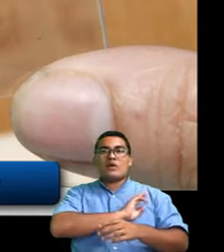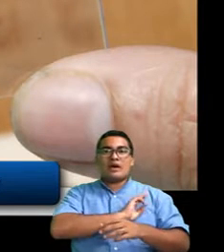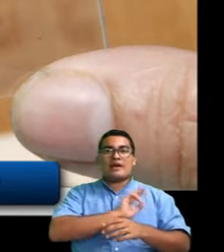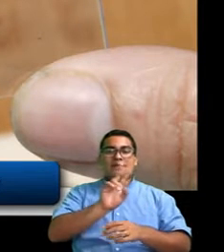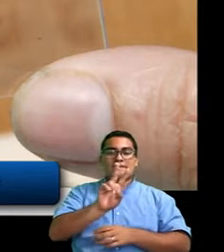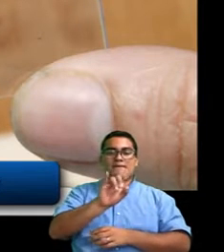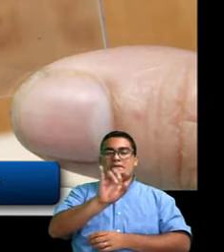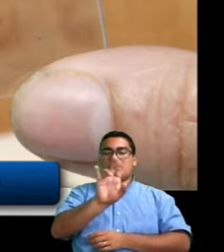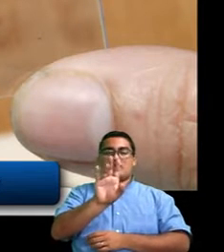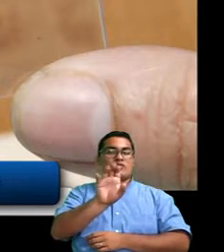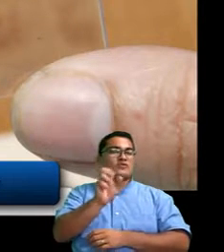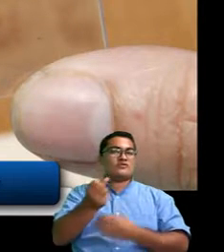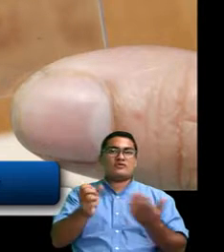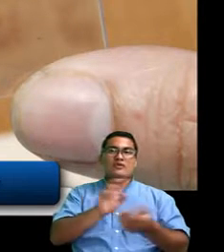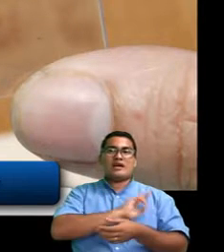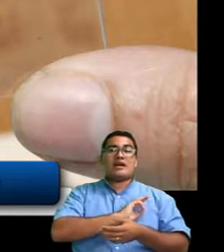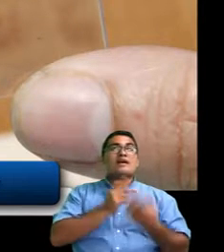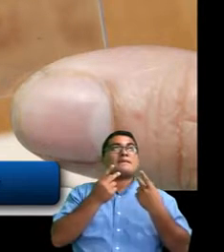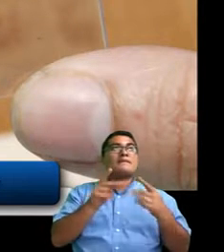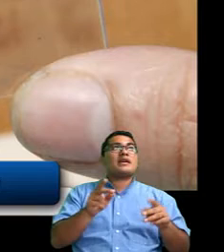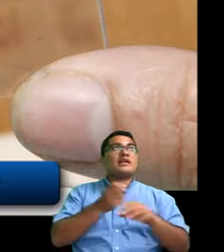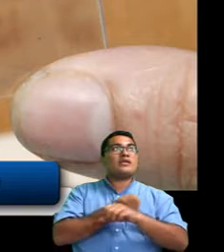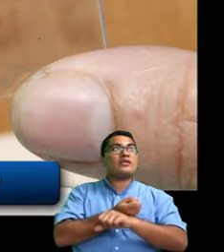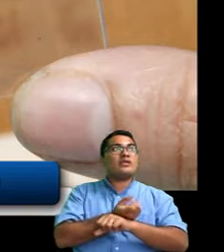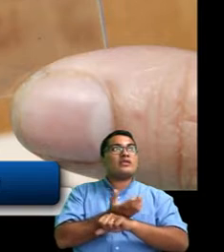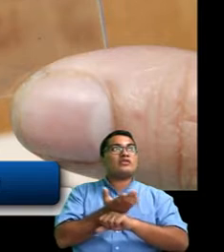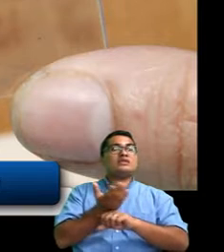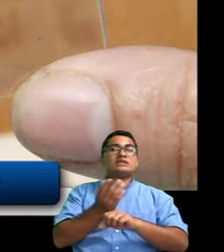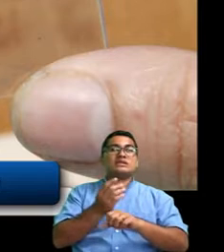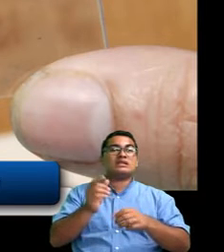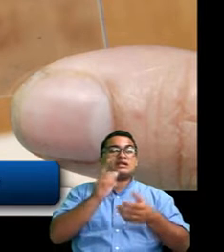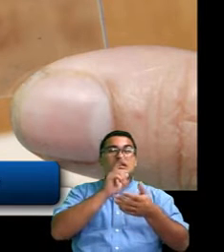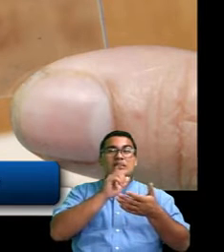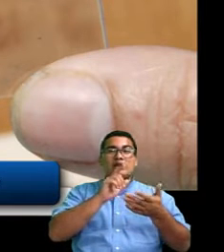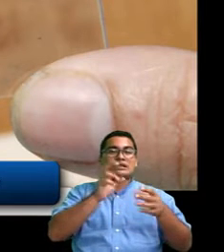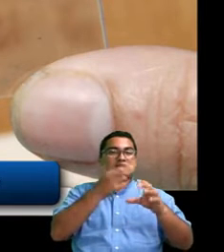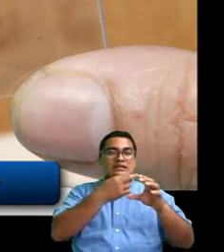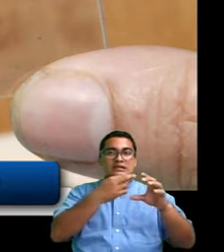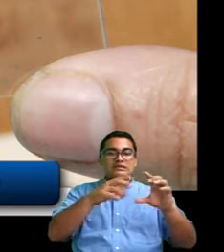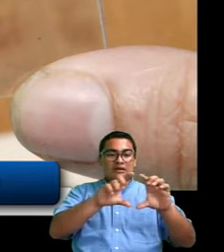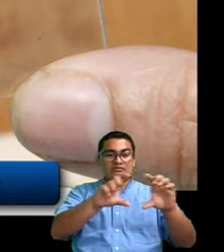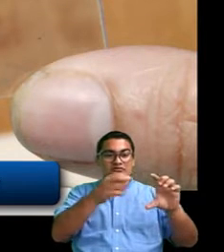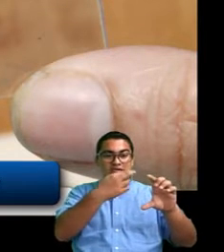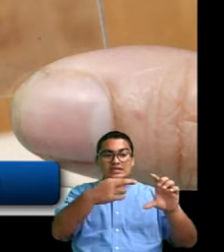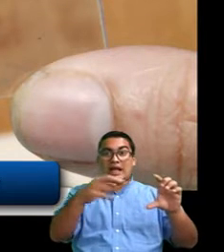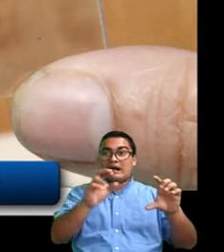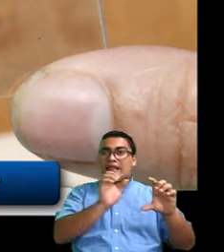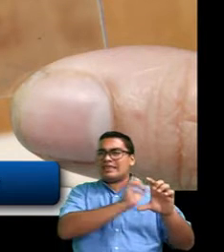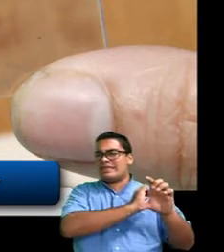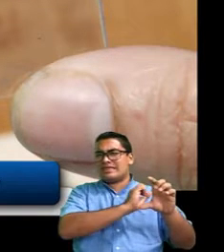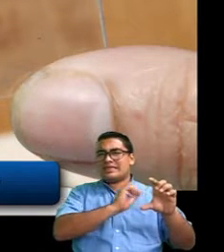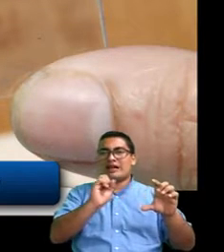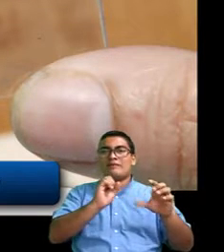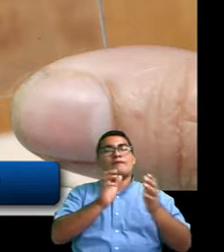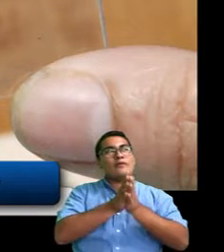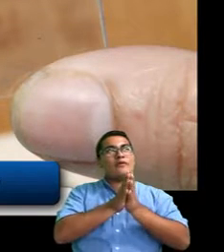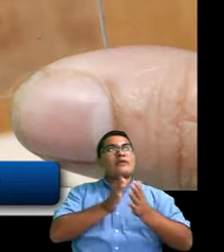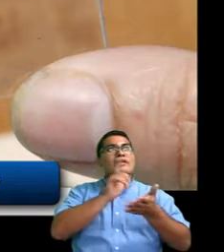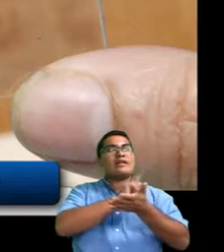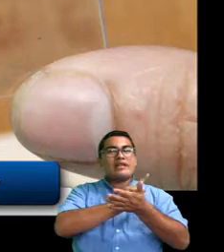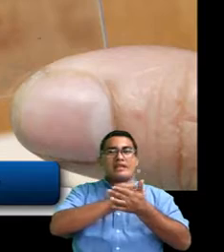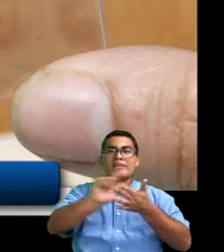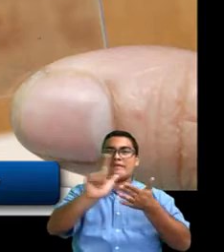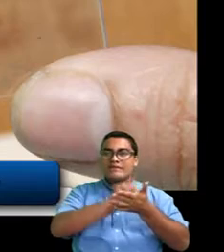¿ya? Sí, es recomendable que la placa no vaya manchada de sangre. Si hay un poco de sangrado, se recomienda limpiar con una motita